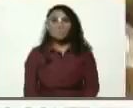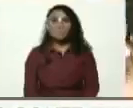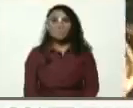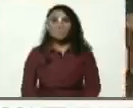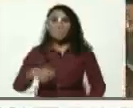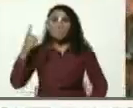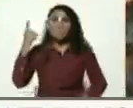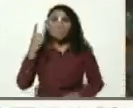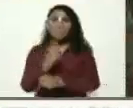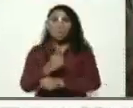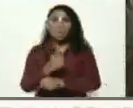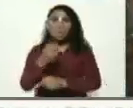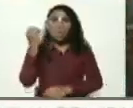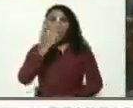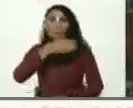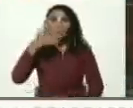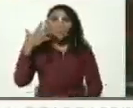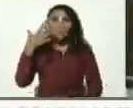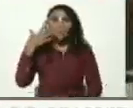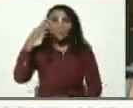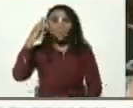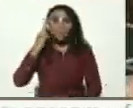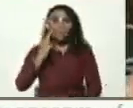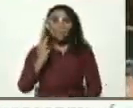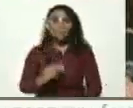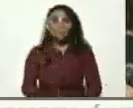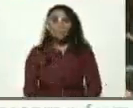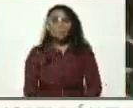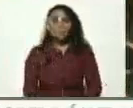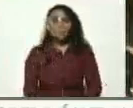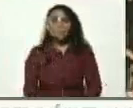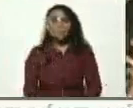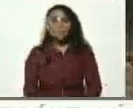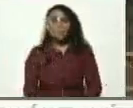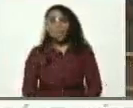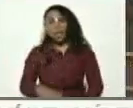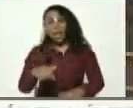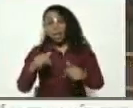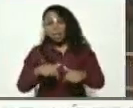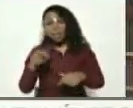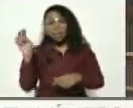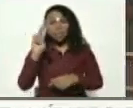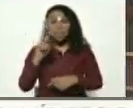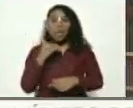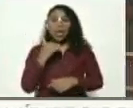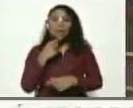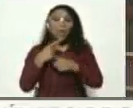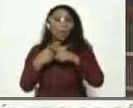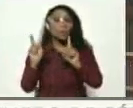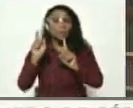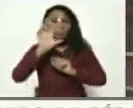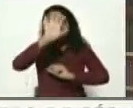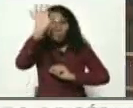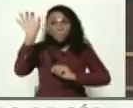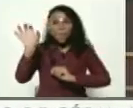Debe estar orgulloso Bolívar, al menos de Venezuela y alguno otro de nuestros